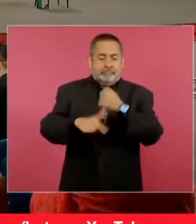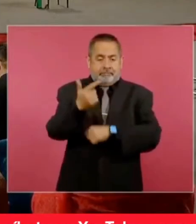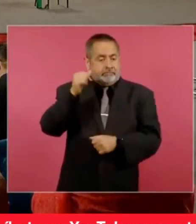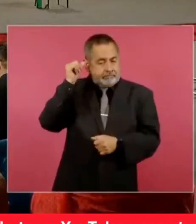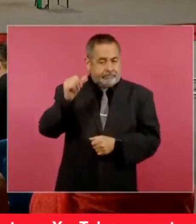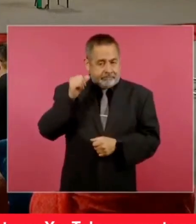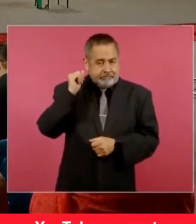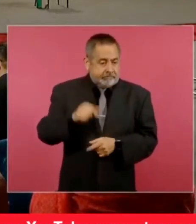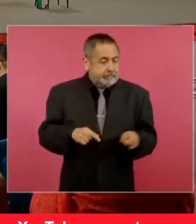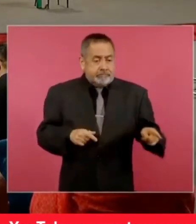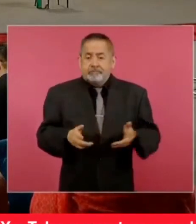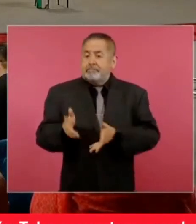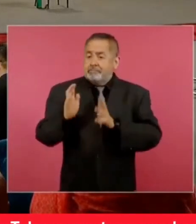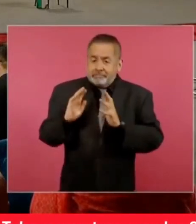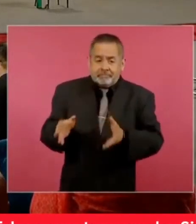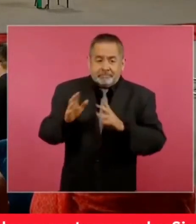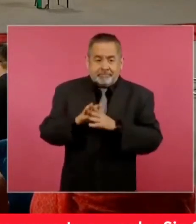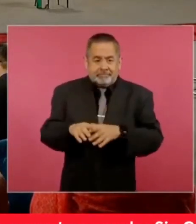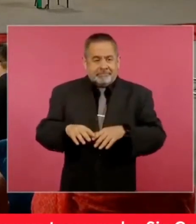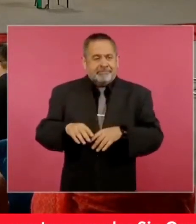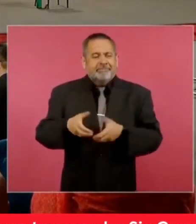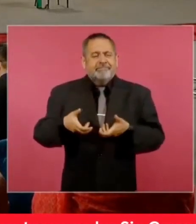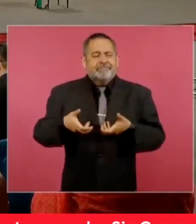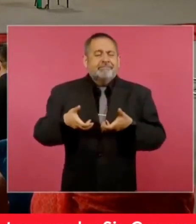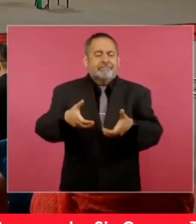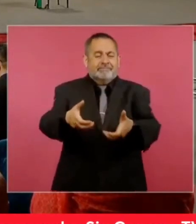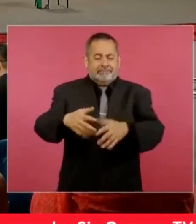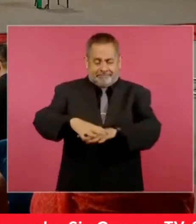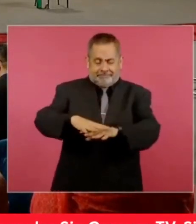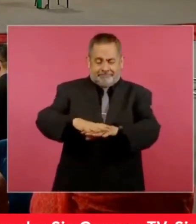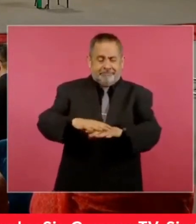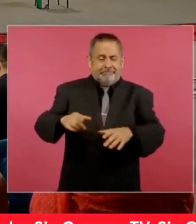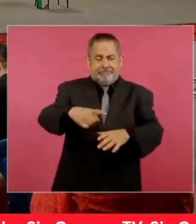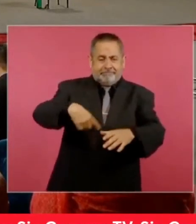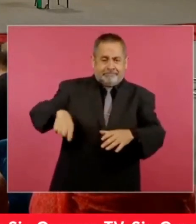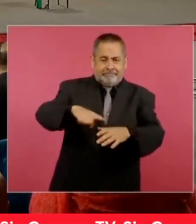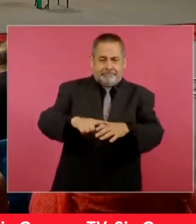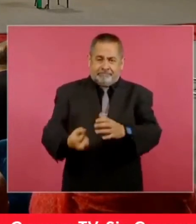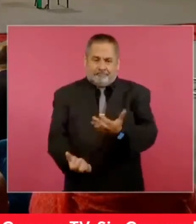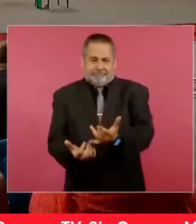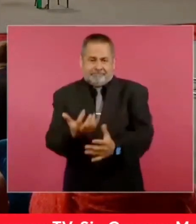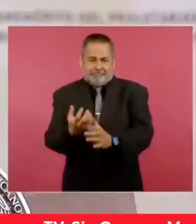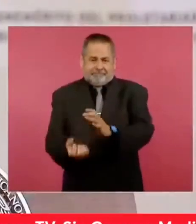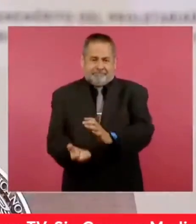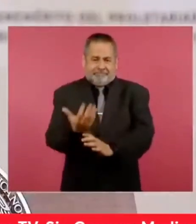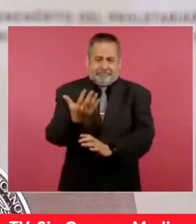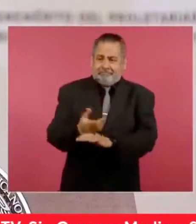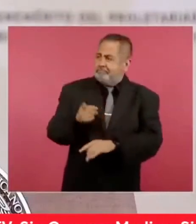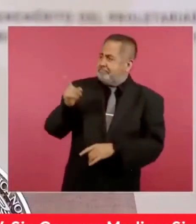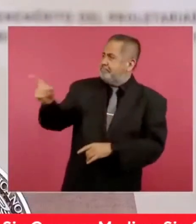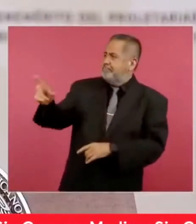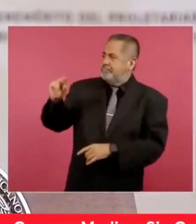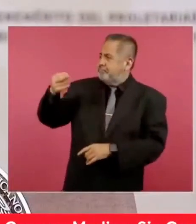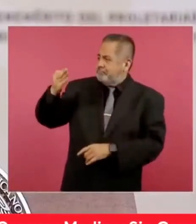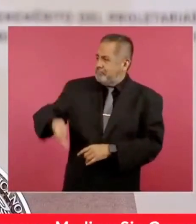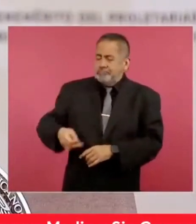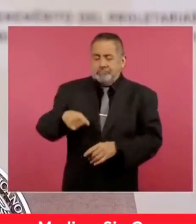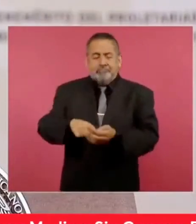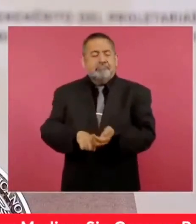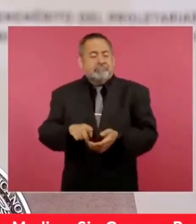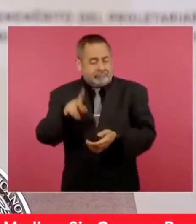se están incendiando las alcantarillas en la Ciudad de México. Martí Batres sigue negando que sea